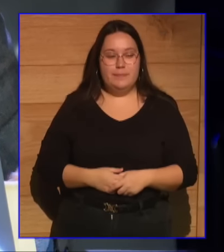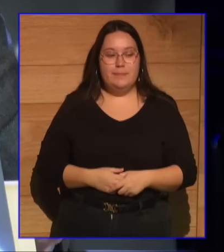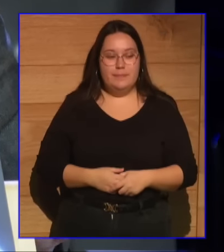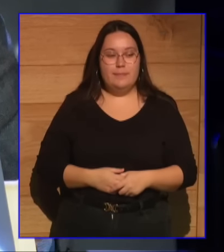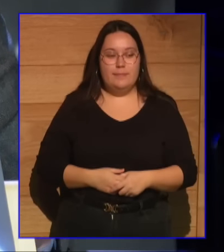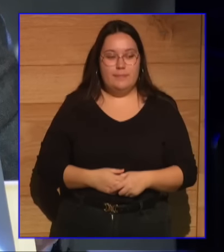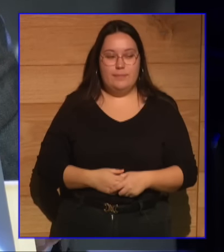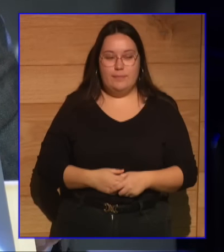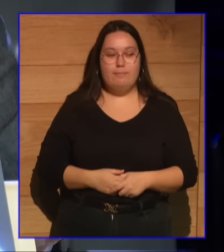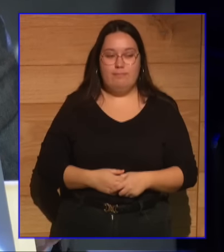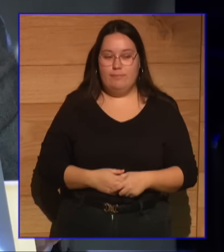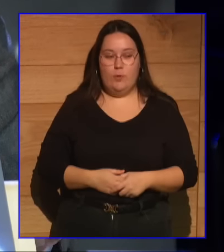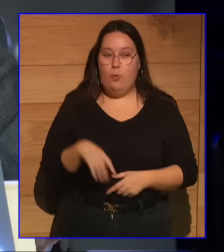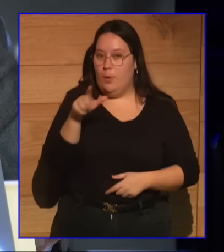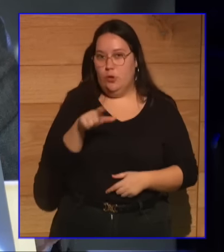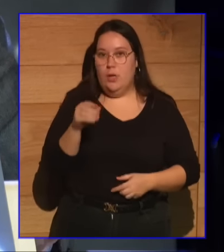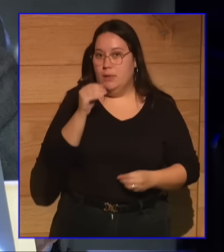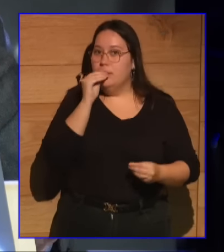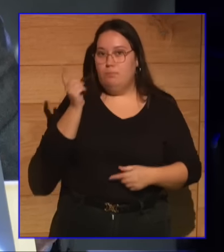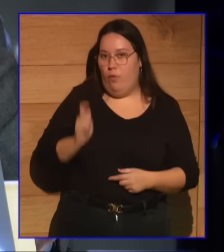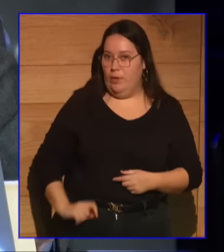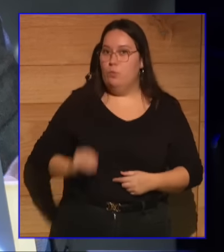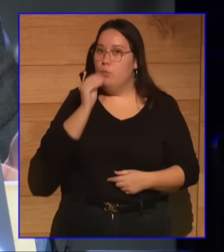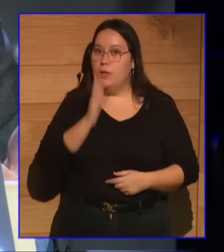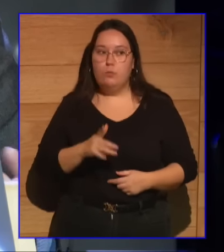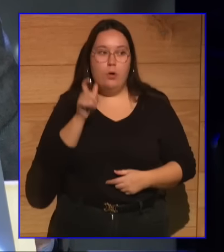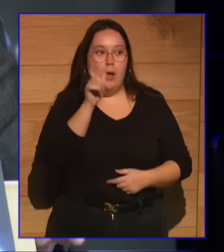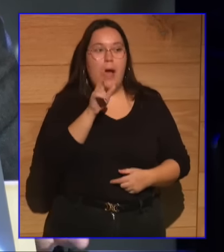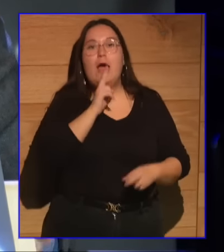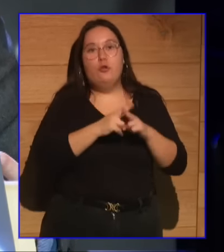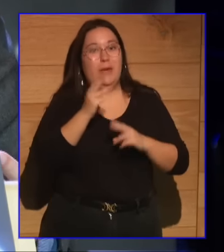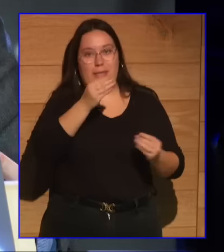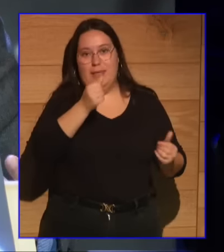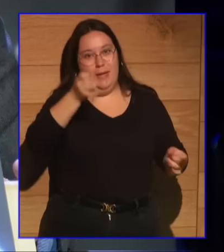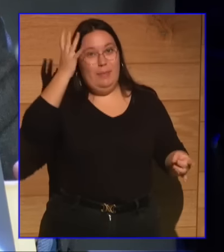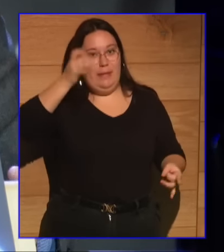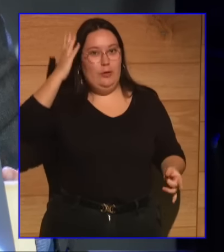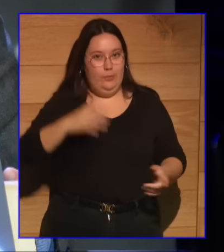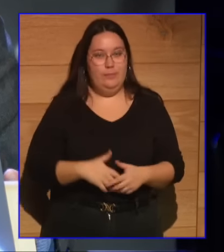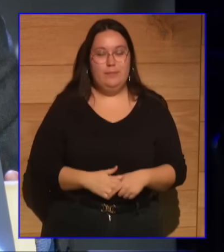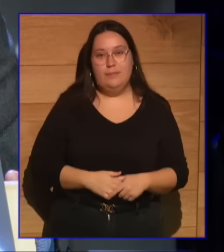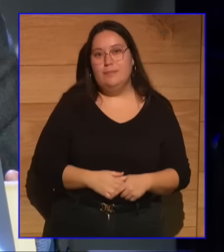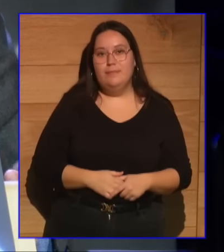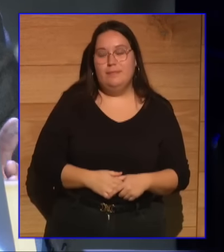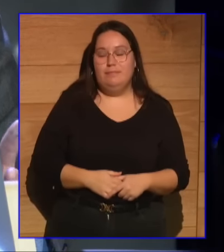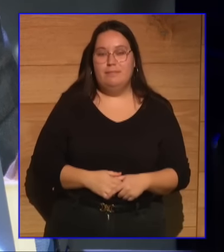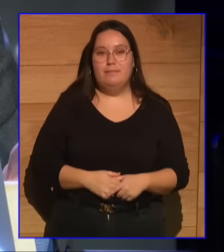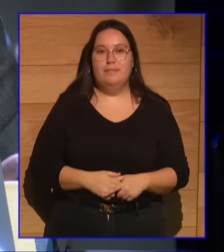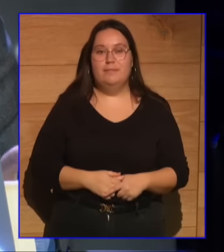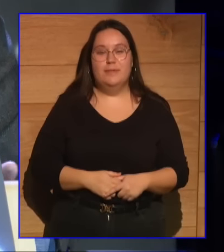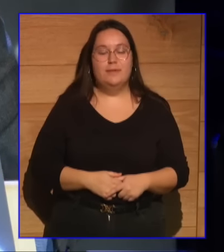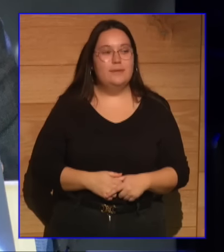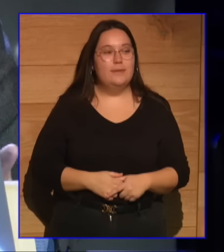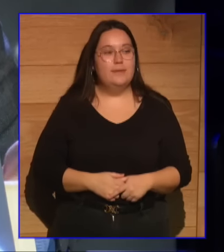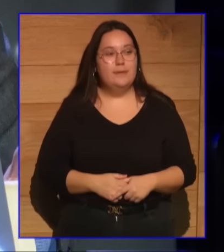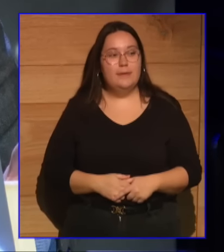con grandes operadores, con muy buenos operadores. Yo creo que hay nombres que se están inventando. A veces con unos, a veces con otros. Pero aquí